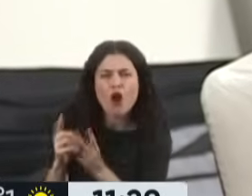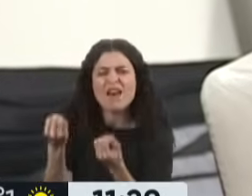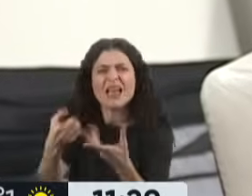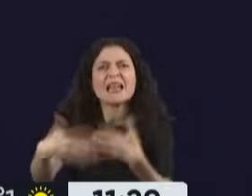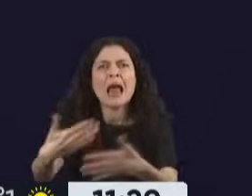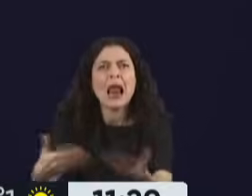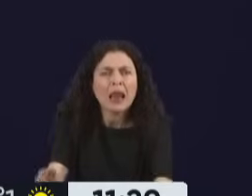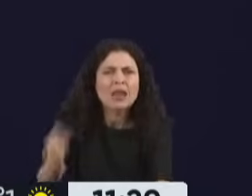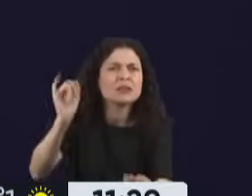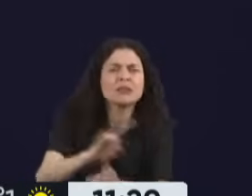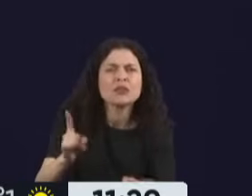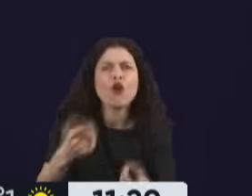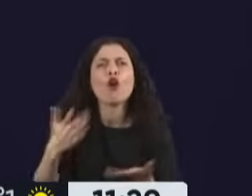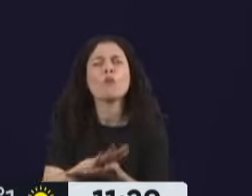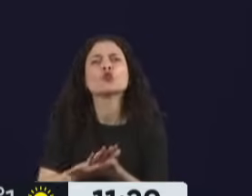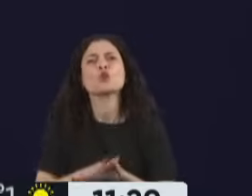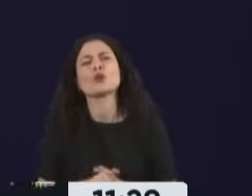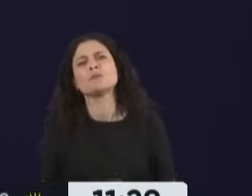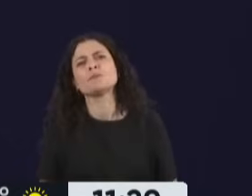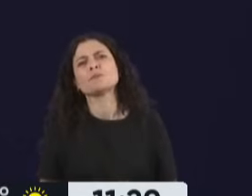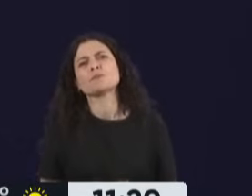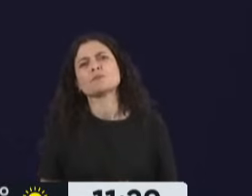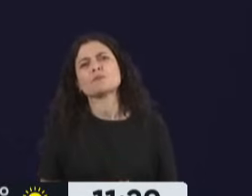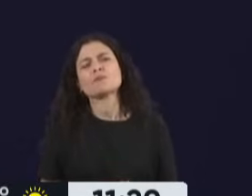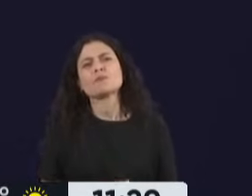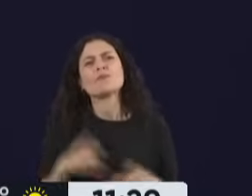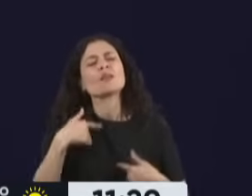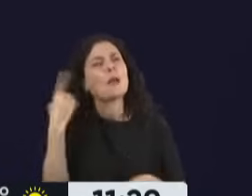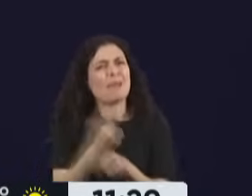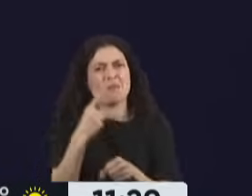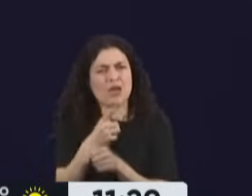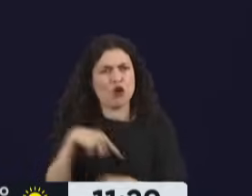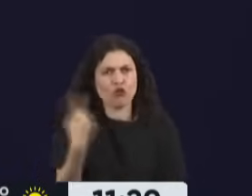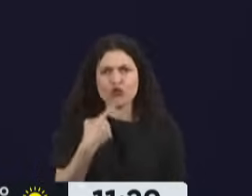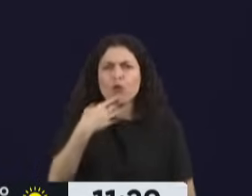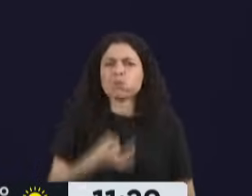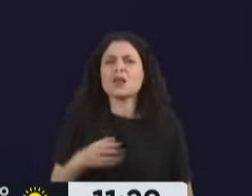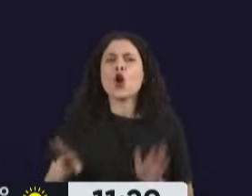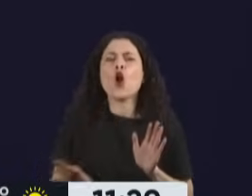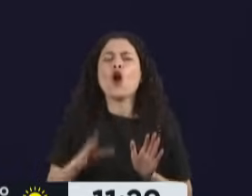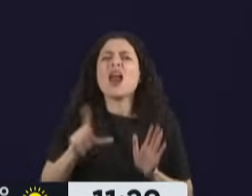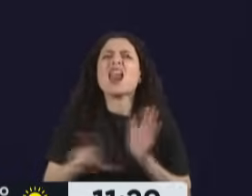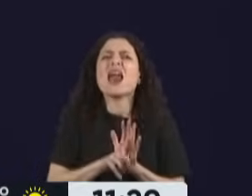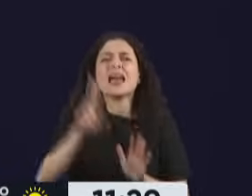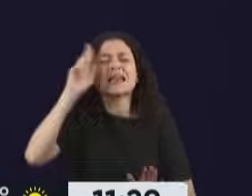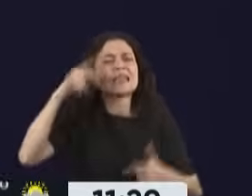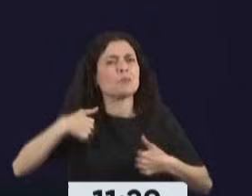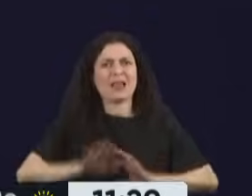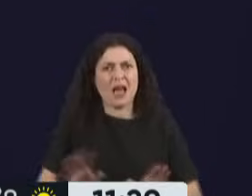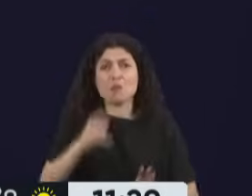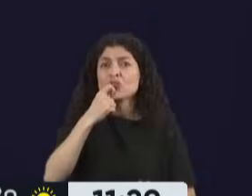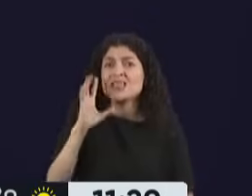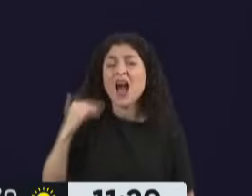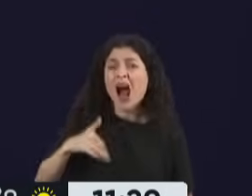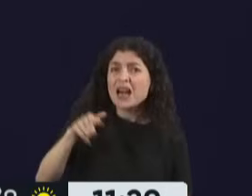Muchas gracias. Bueno, en principio nosotros cumplimos con la ley y en tal caso, si efectivamente en la